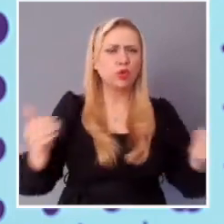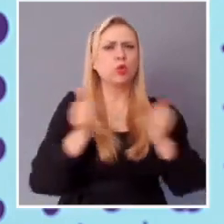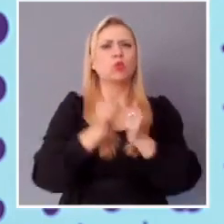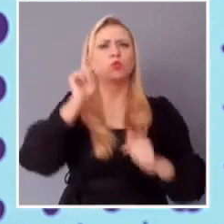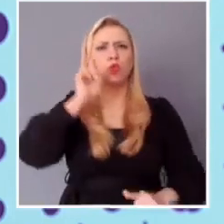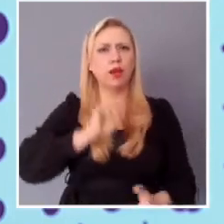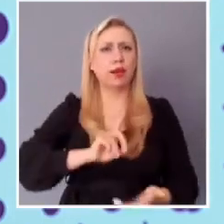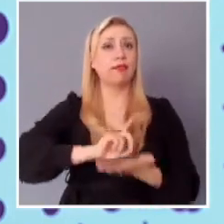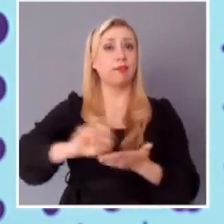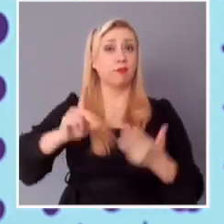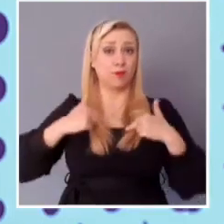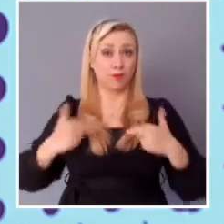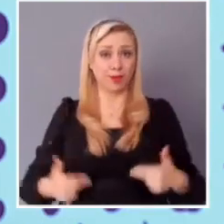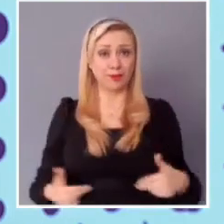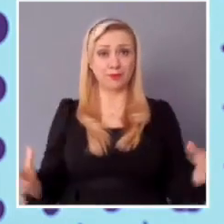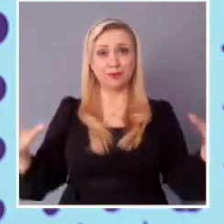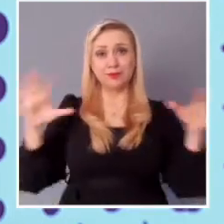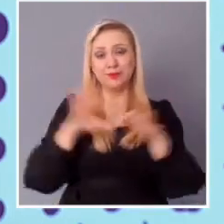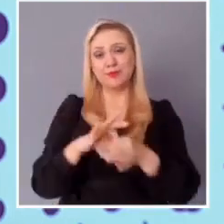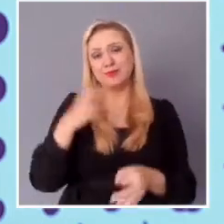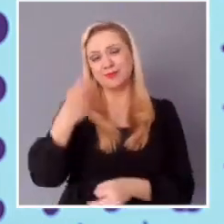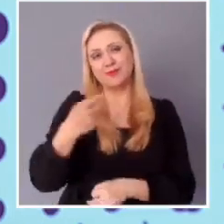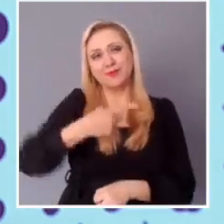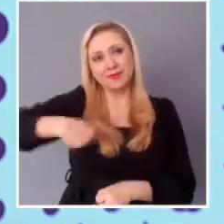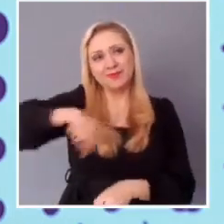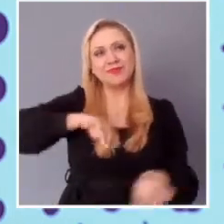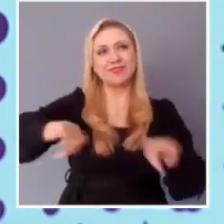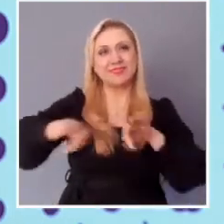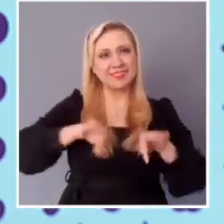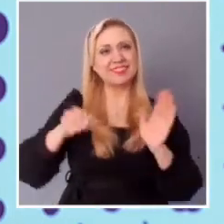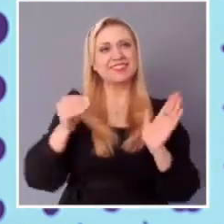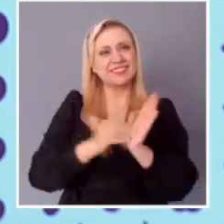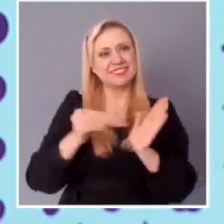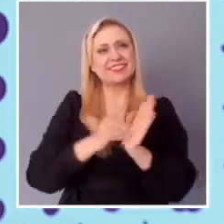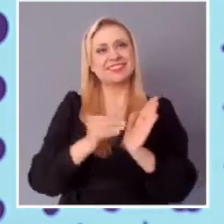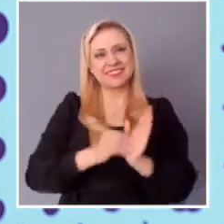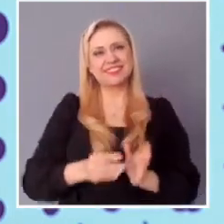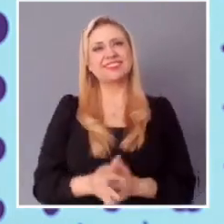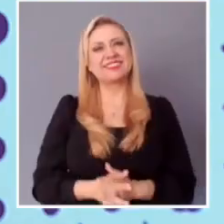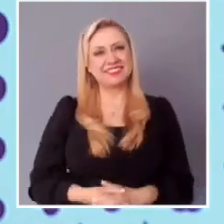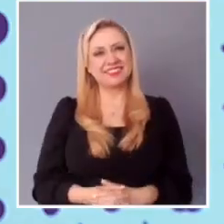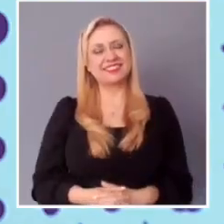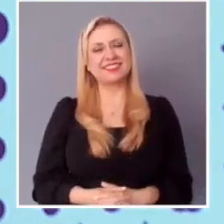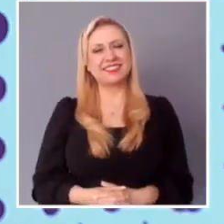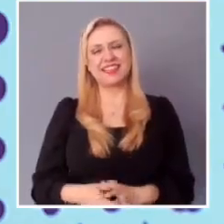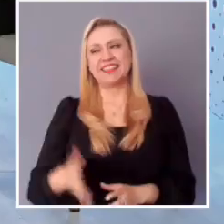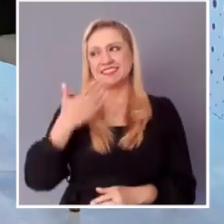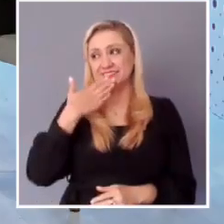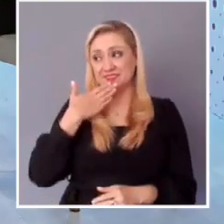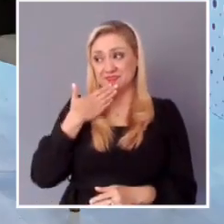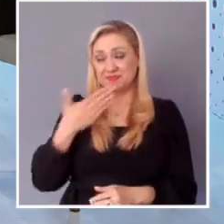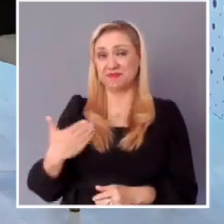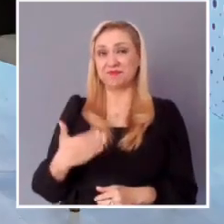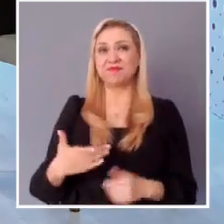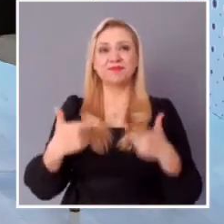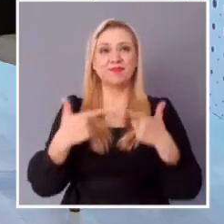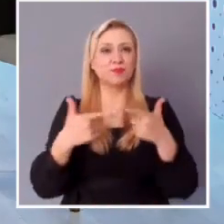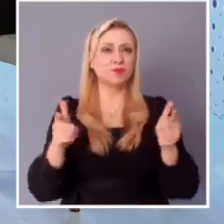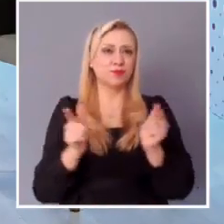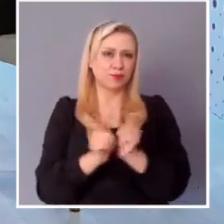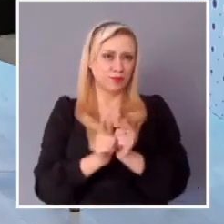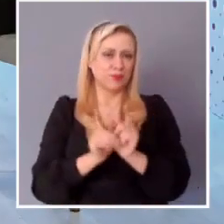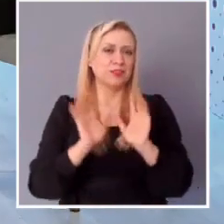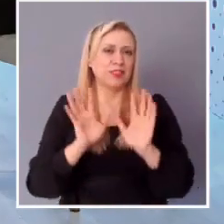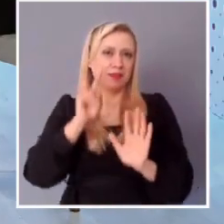de derechos humanos, y pues es en lo que estamos trabajando todavía. Muy bien. Ujú. Eh, ya hablamos de grupos en situación de